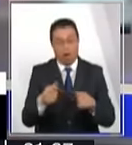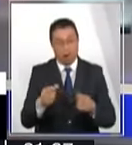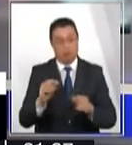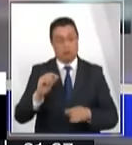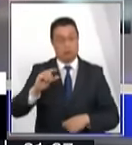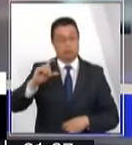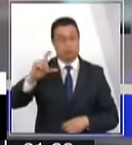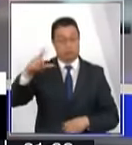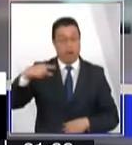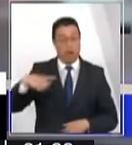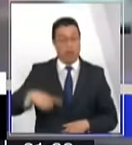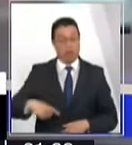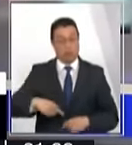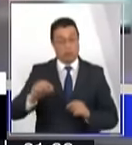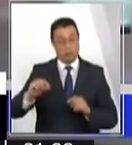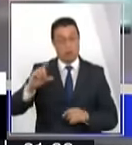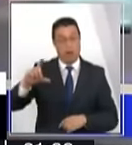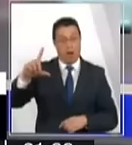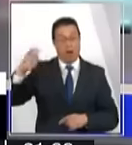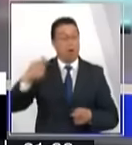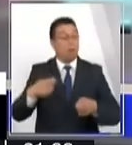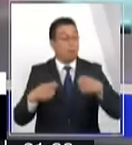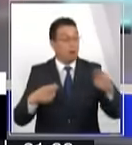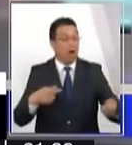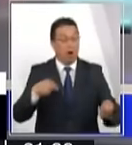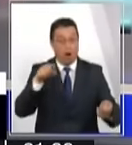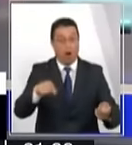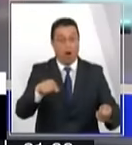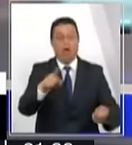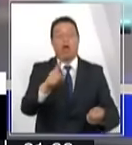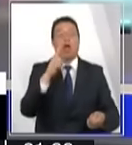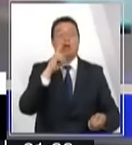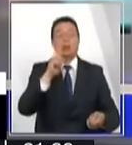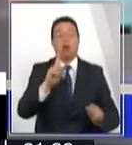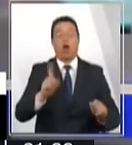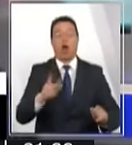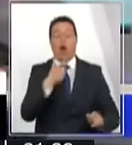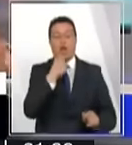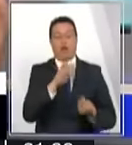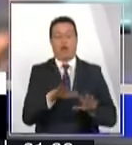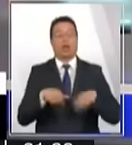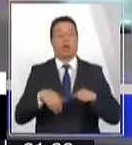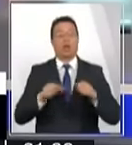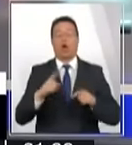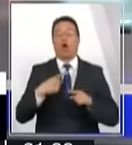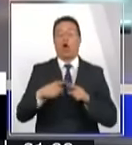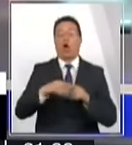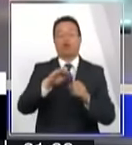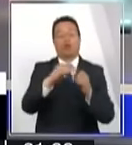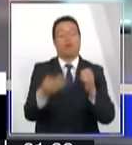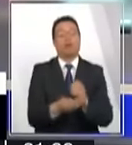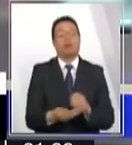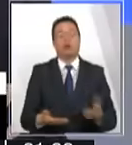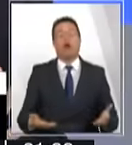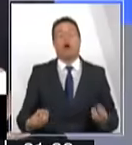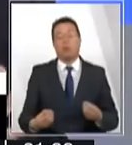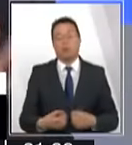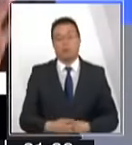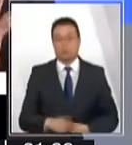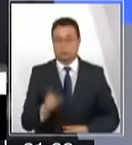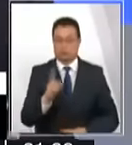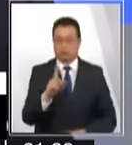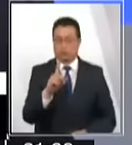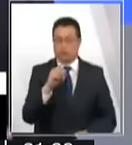están aumentando por lo tanto significa más plata las isapres ya no quieren hacerse cargo de eso y quieren que haya un nuevo fondo que se haga cargo No eso absolutamente